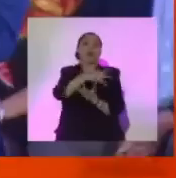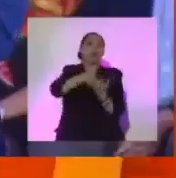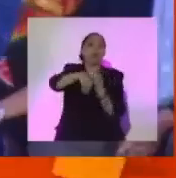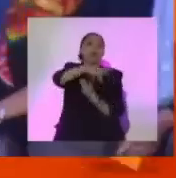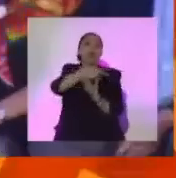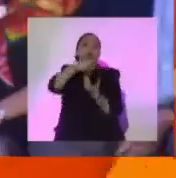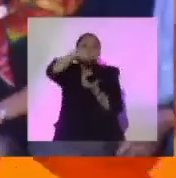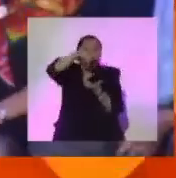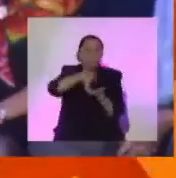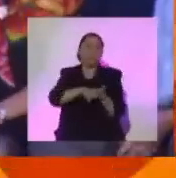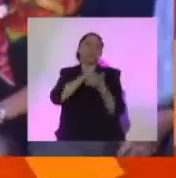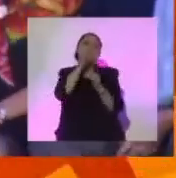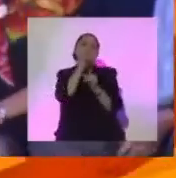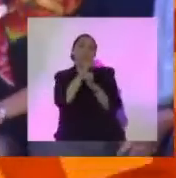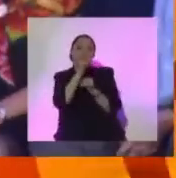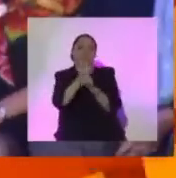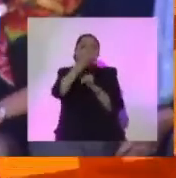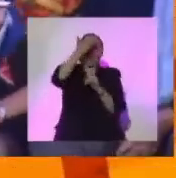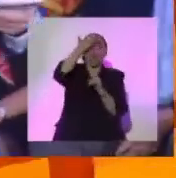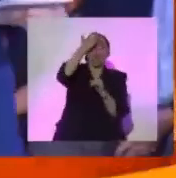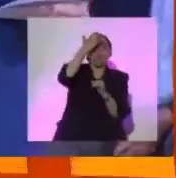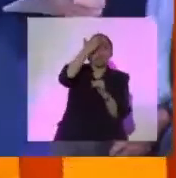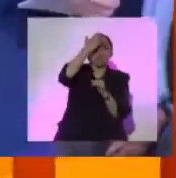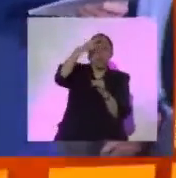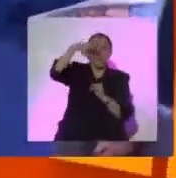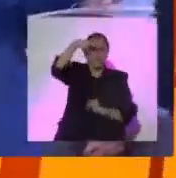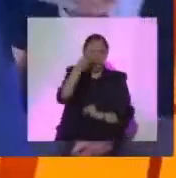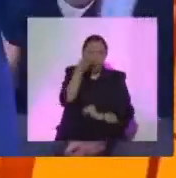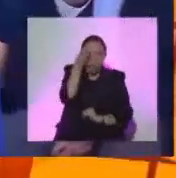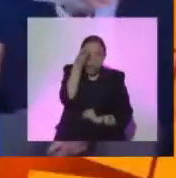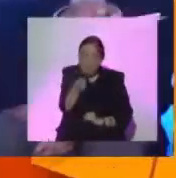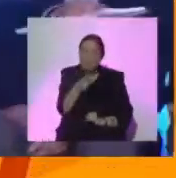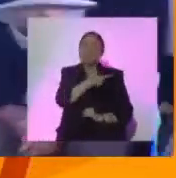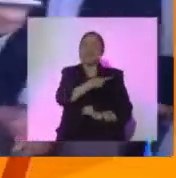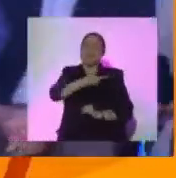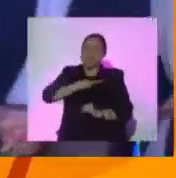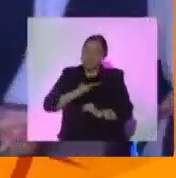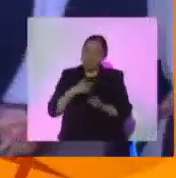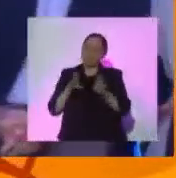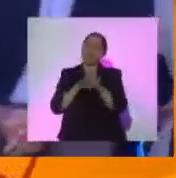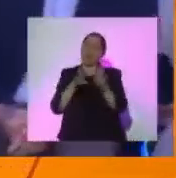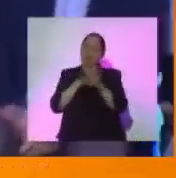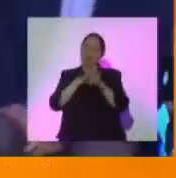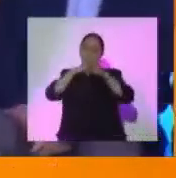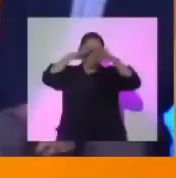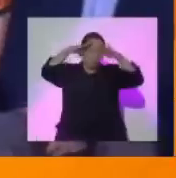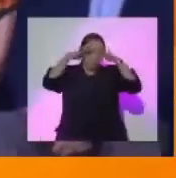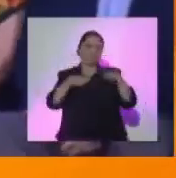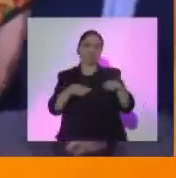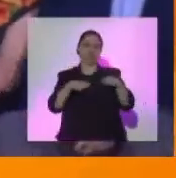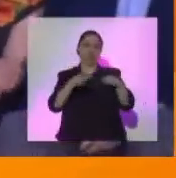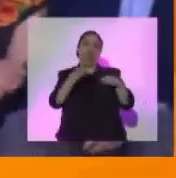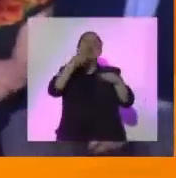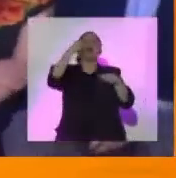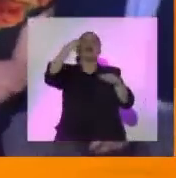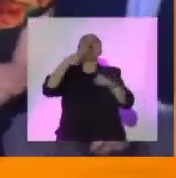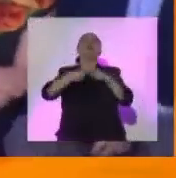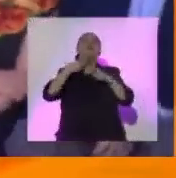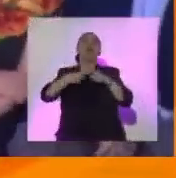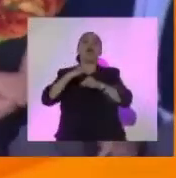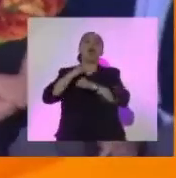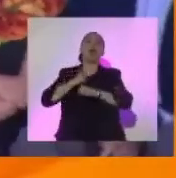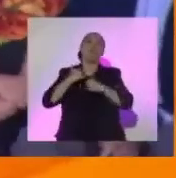ahí vale el gran mensaje para los jóvenes los jóvenes para el pri para el pan y para el PRD Siempre han sido utilizados como mensaje